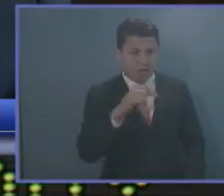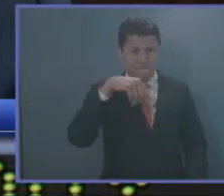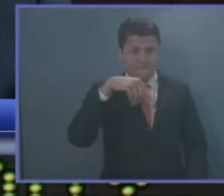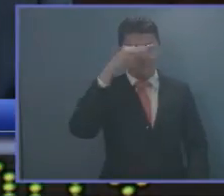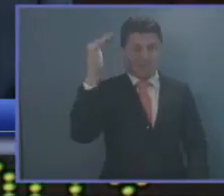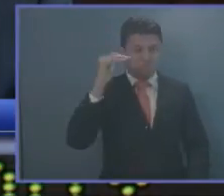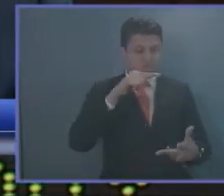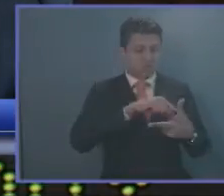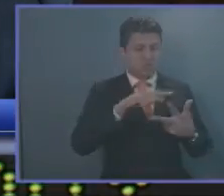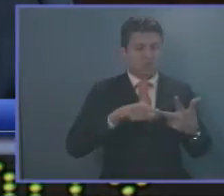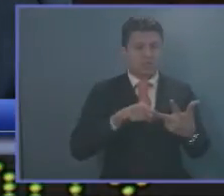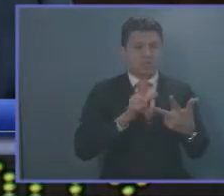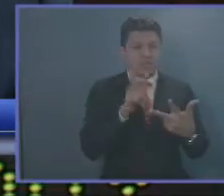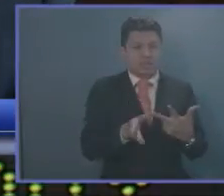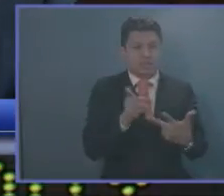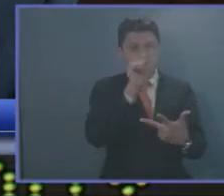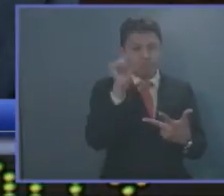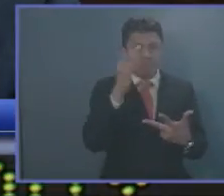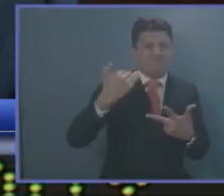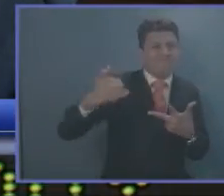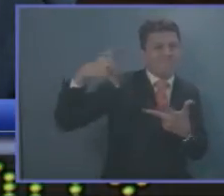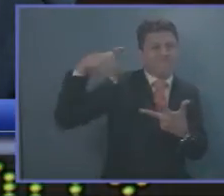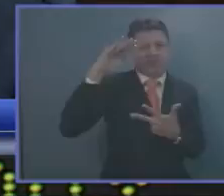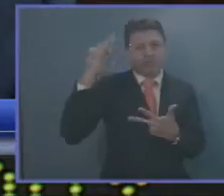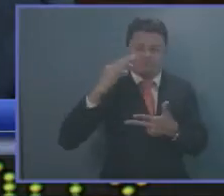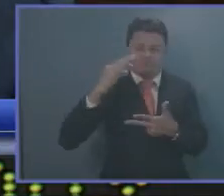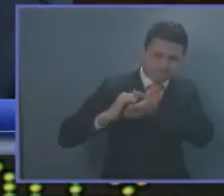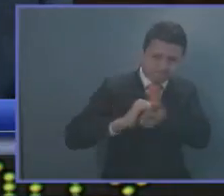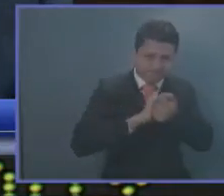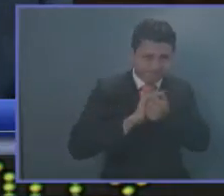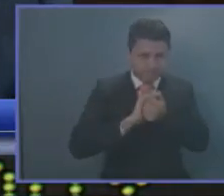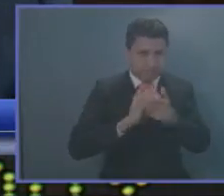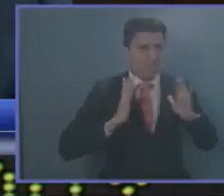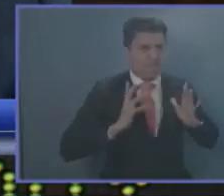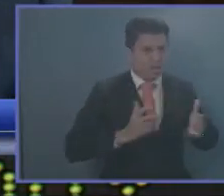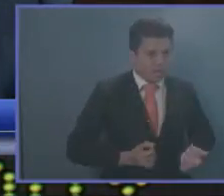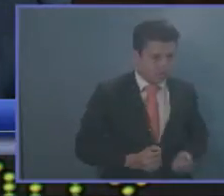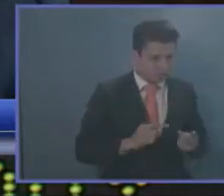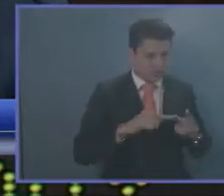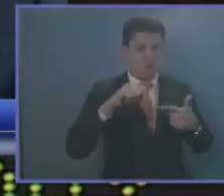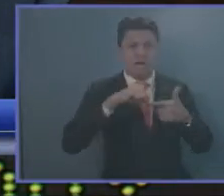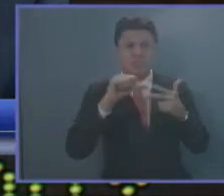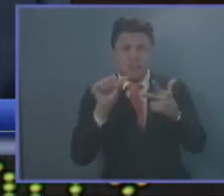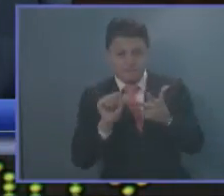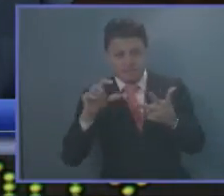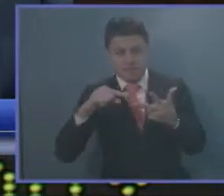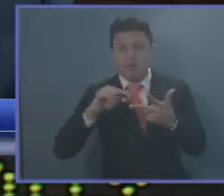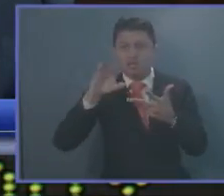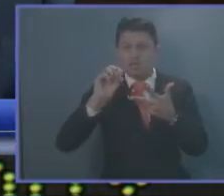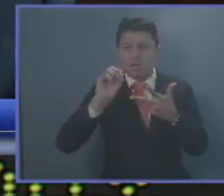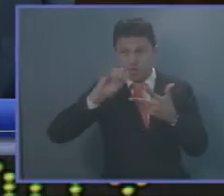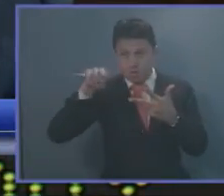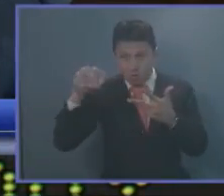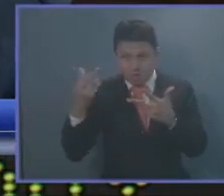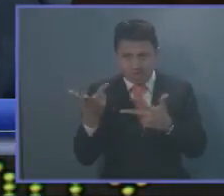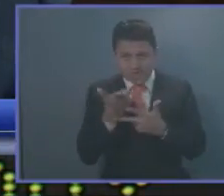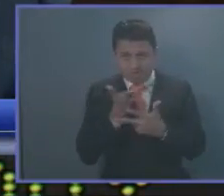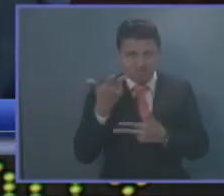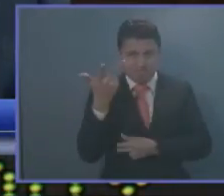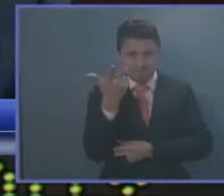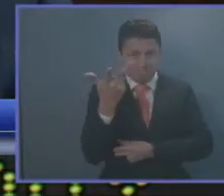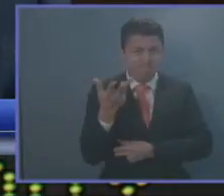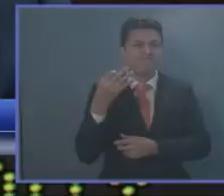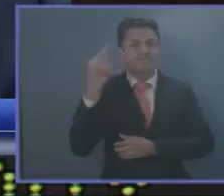judicial, nos tenemos que unir con la sociedad civil, cooperativas, productores individuales y gremiales para impulsar